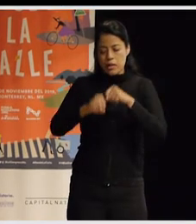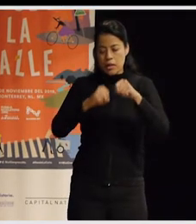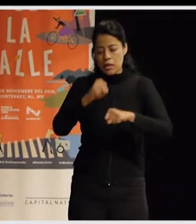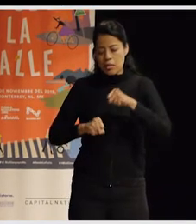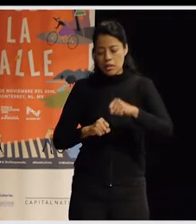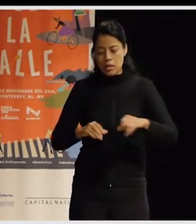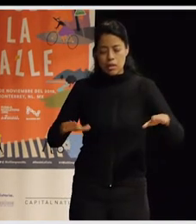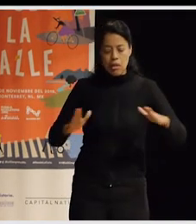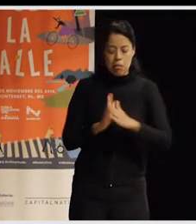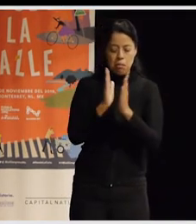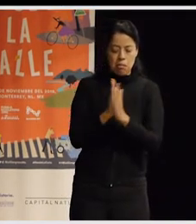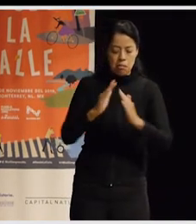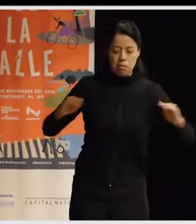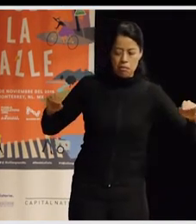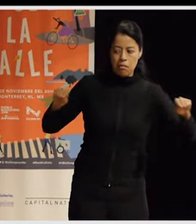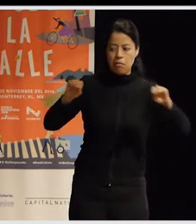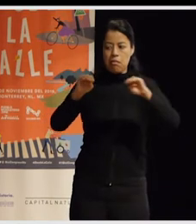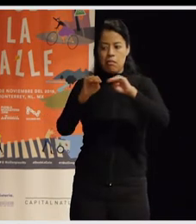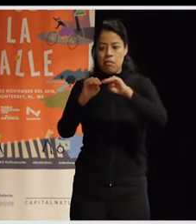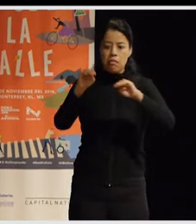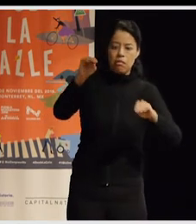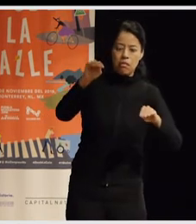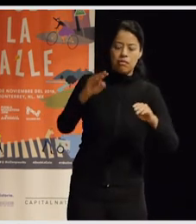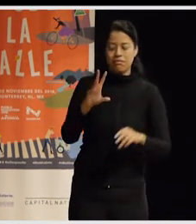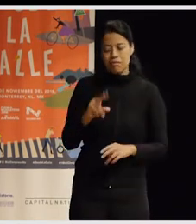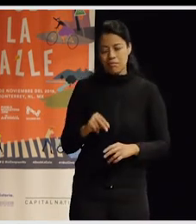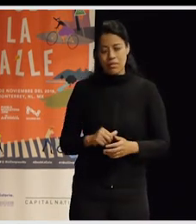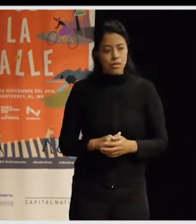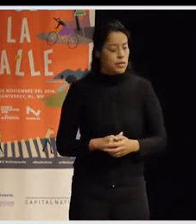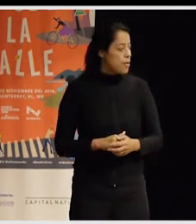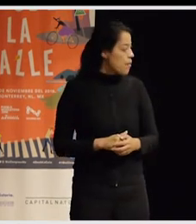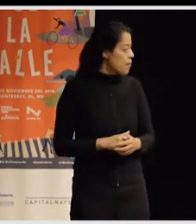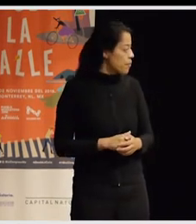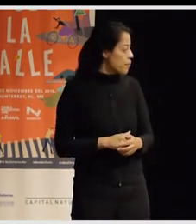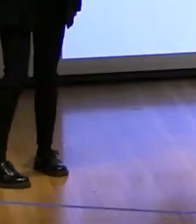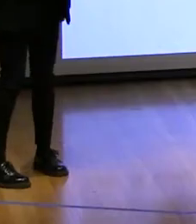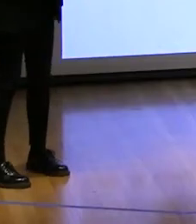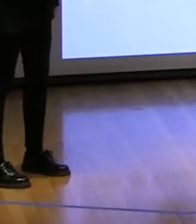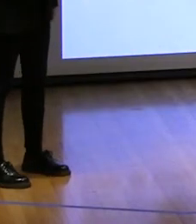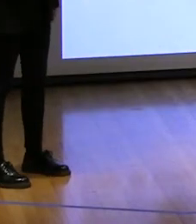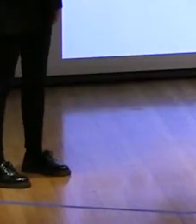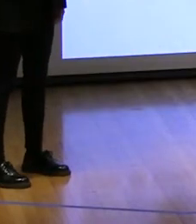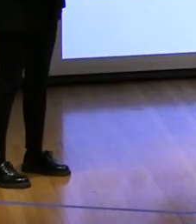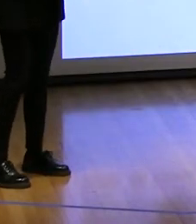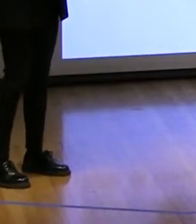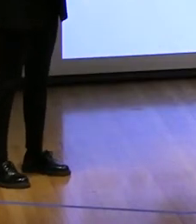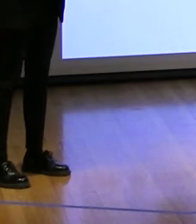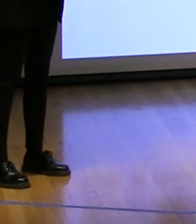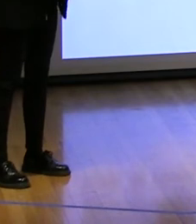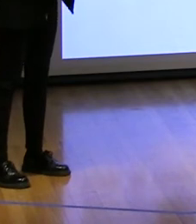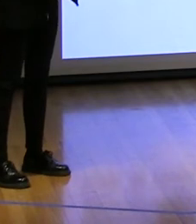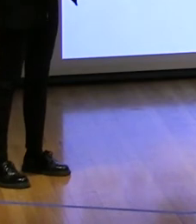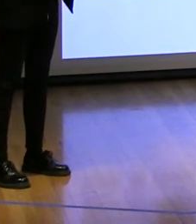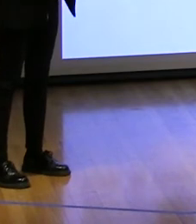es muy importante sensibilizar los y al final del salto nunca veías a una de alguna de las personas porque tenemos actividades en gabinete y en